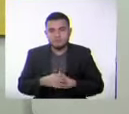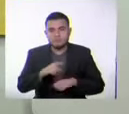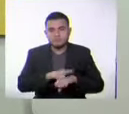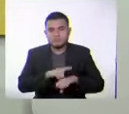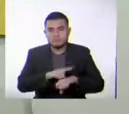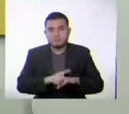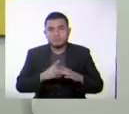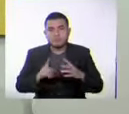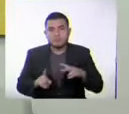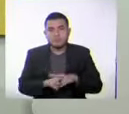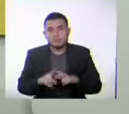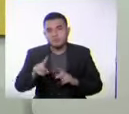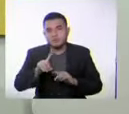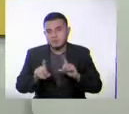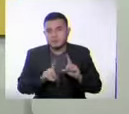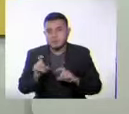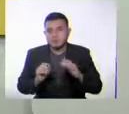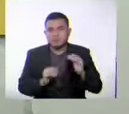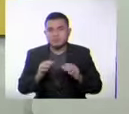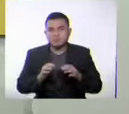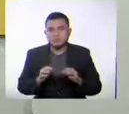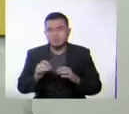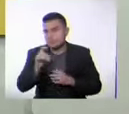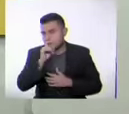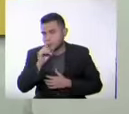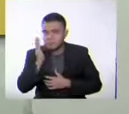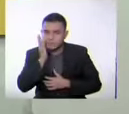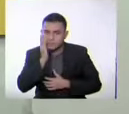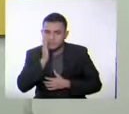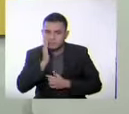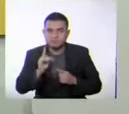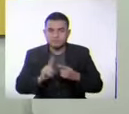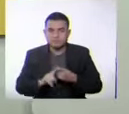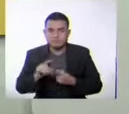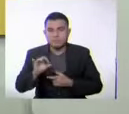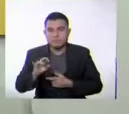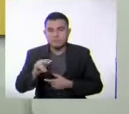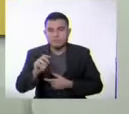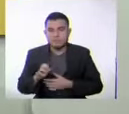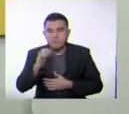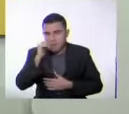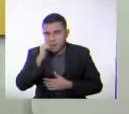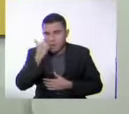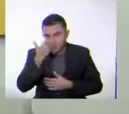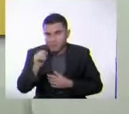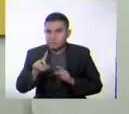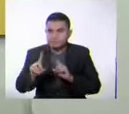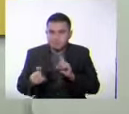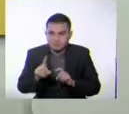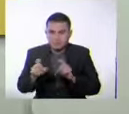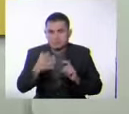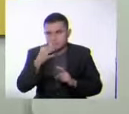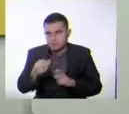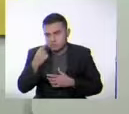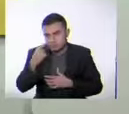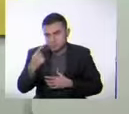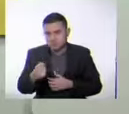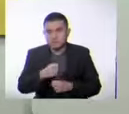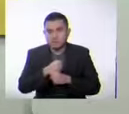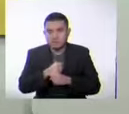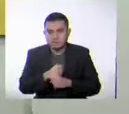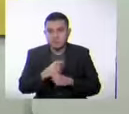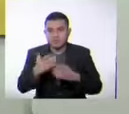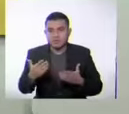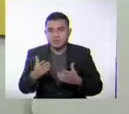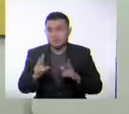hay preguntas, obviamente los padres son la primera fuente en donde los chicos van a estar preguntando y buscar, si hay confianza, que es un